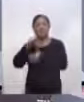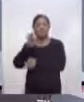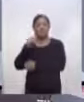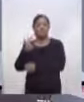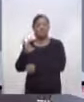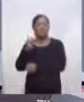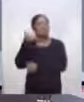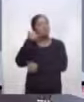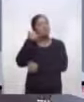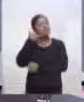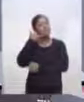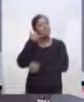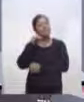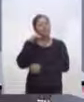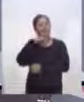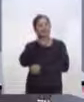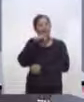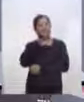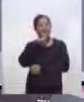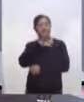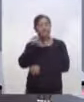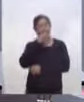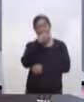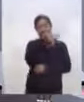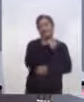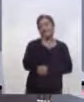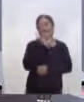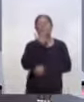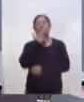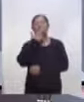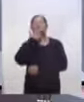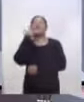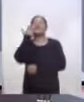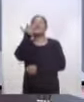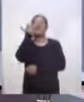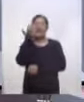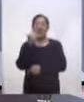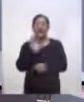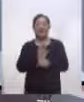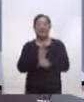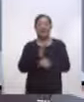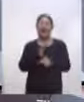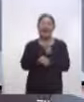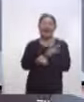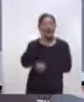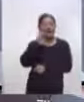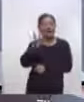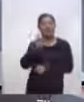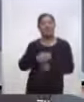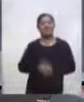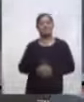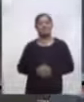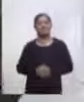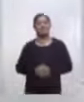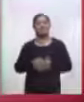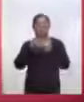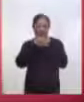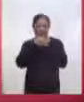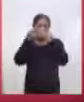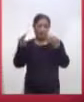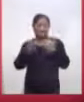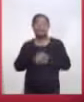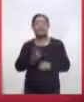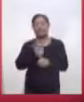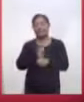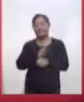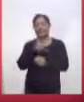46-615-47, marcar ya mismo y decir que quiere disfrutar de esta función. Antes vamos a ver este promo. El cine como tú